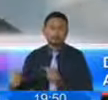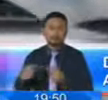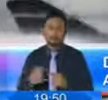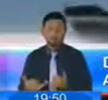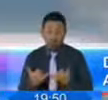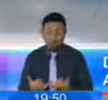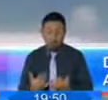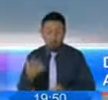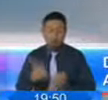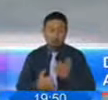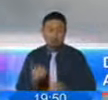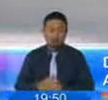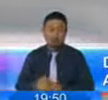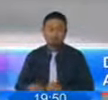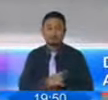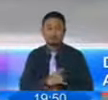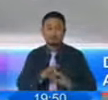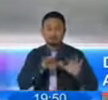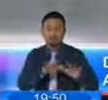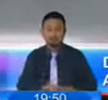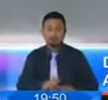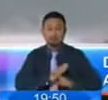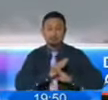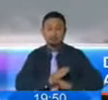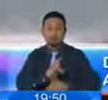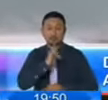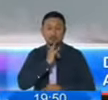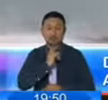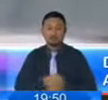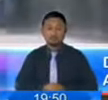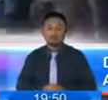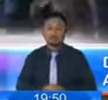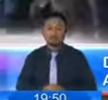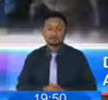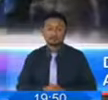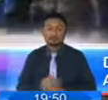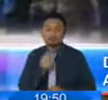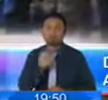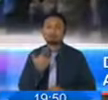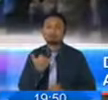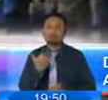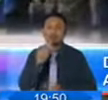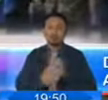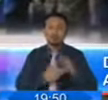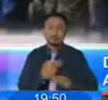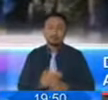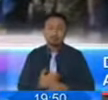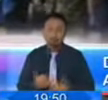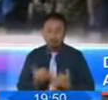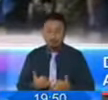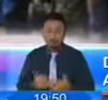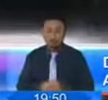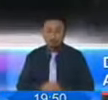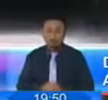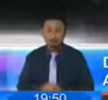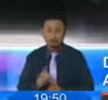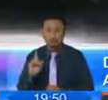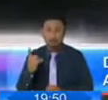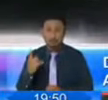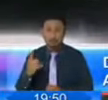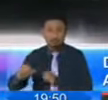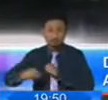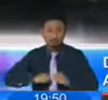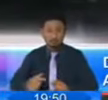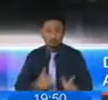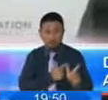generado reacciones por parte del secretario de Defensa de los Estados Unidos, asegurando al mundo que esto no solo se trata de